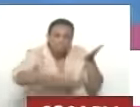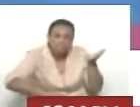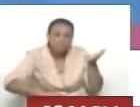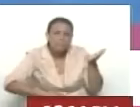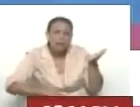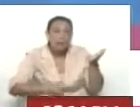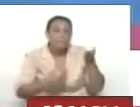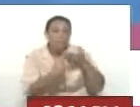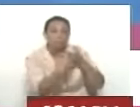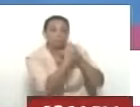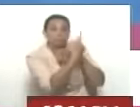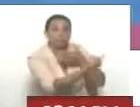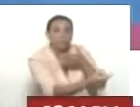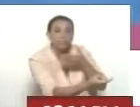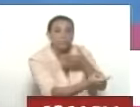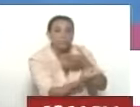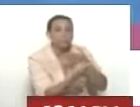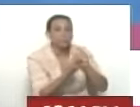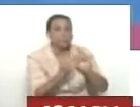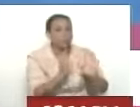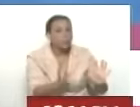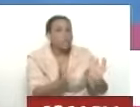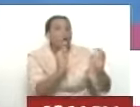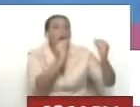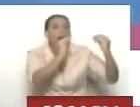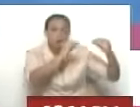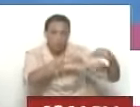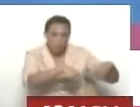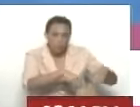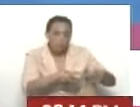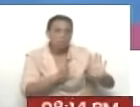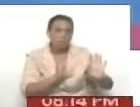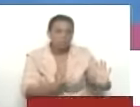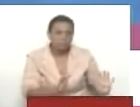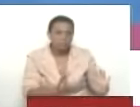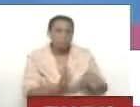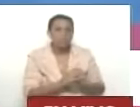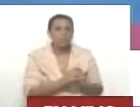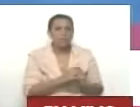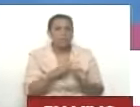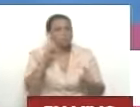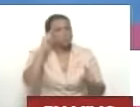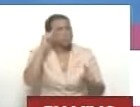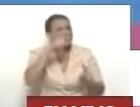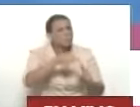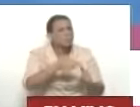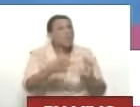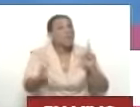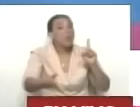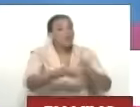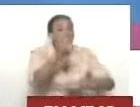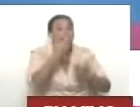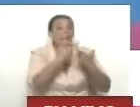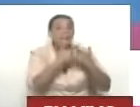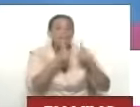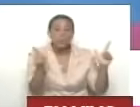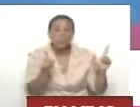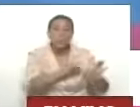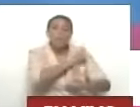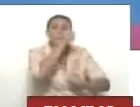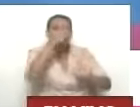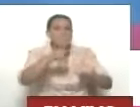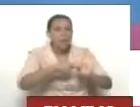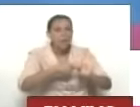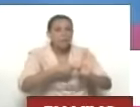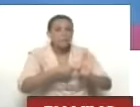por fuera se dio el acuerdo para lograr la liberación